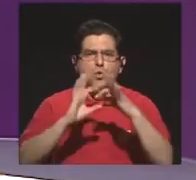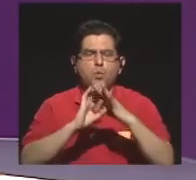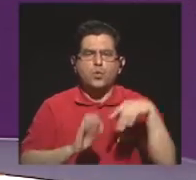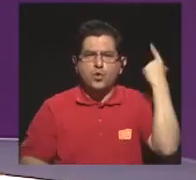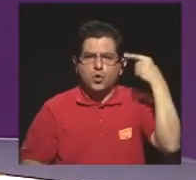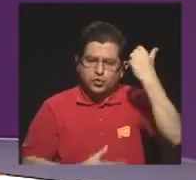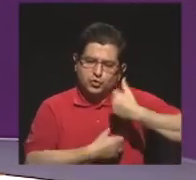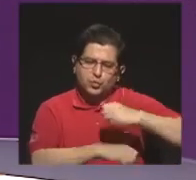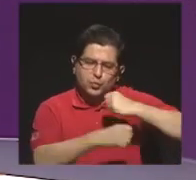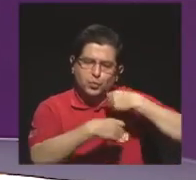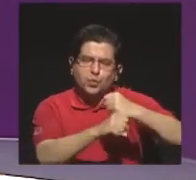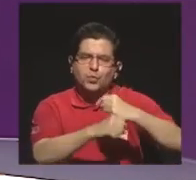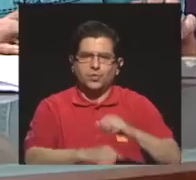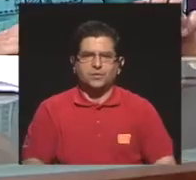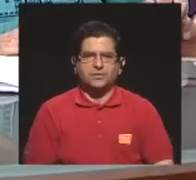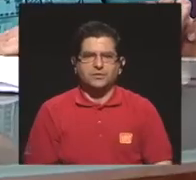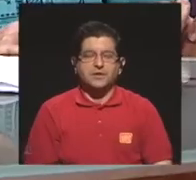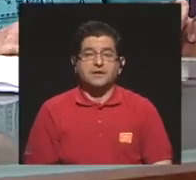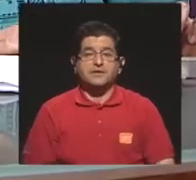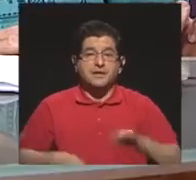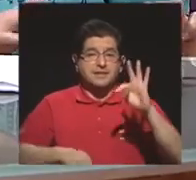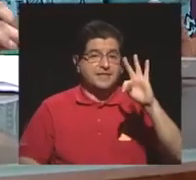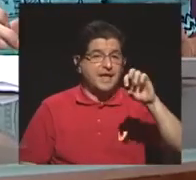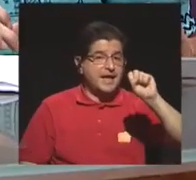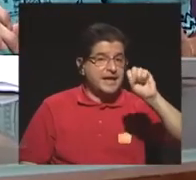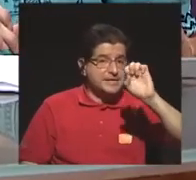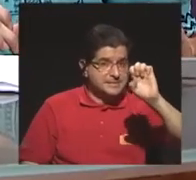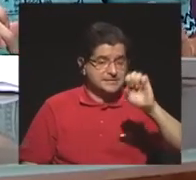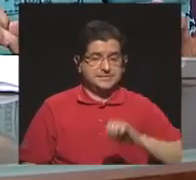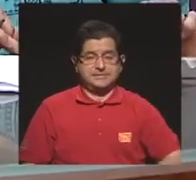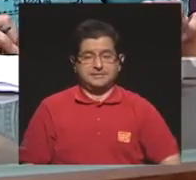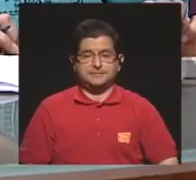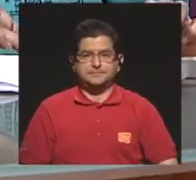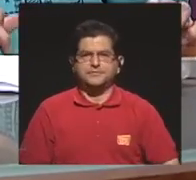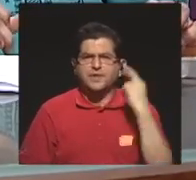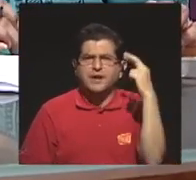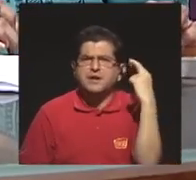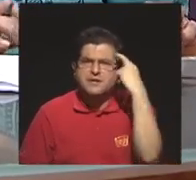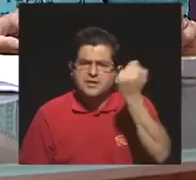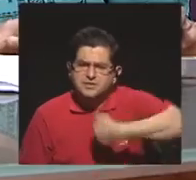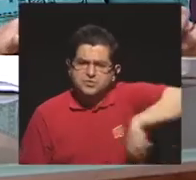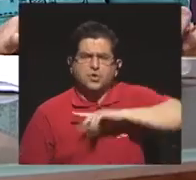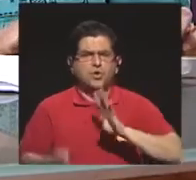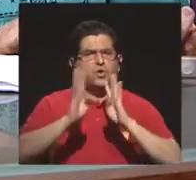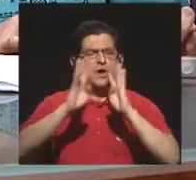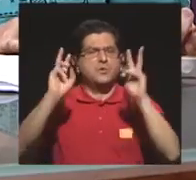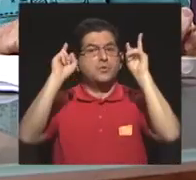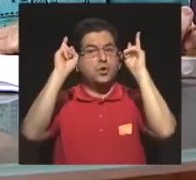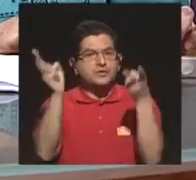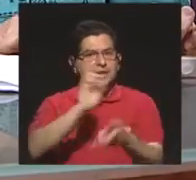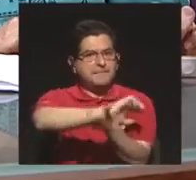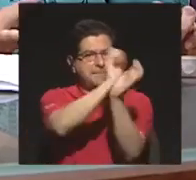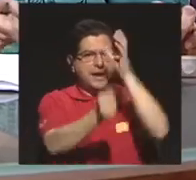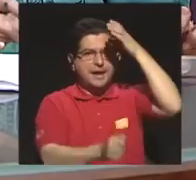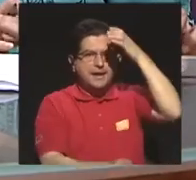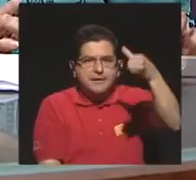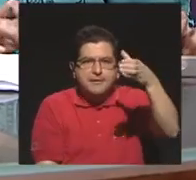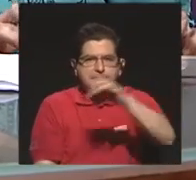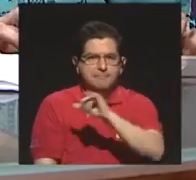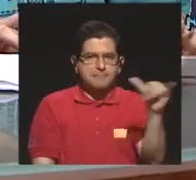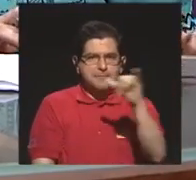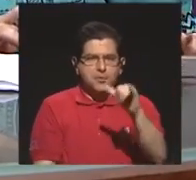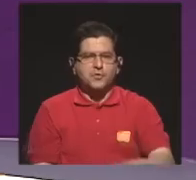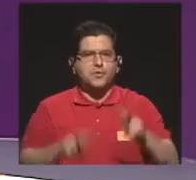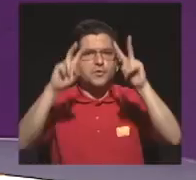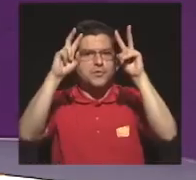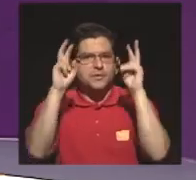Gobiernos Locales, con el Tribunal Supremo de Elecciones, porque estamos hablando de un tema de cambio cultural y también de